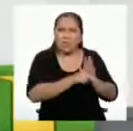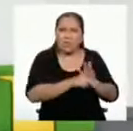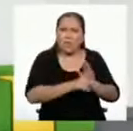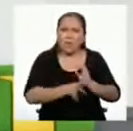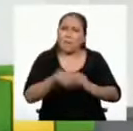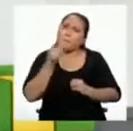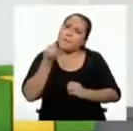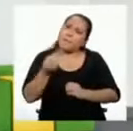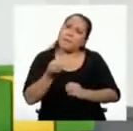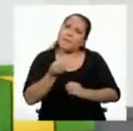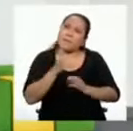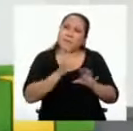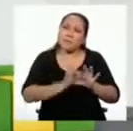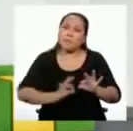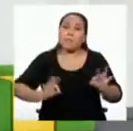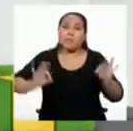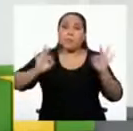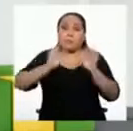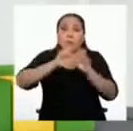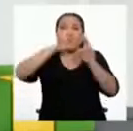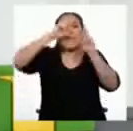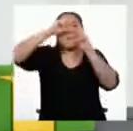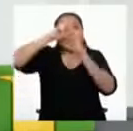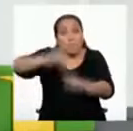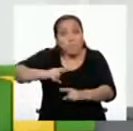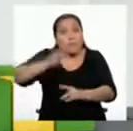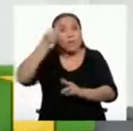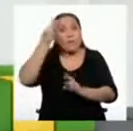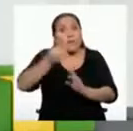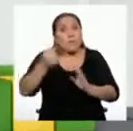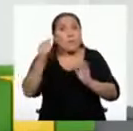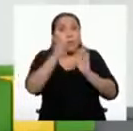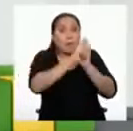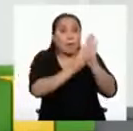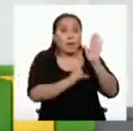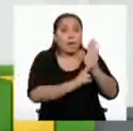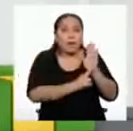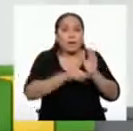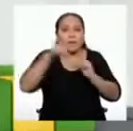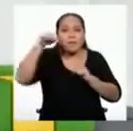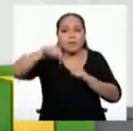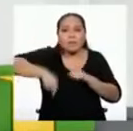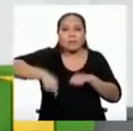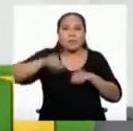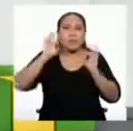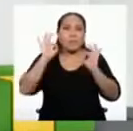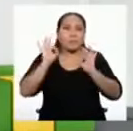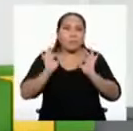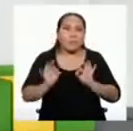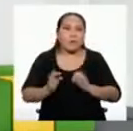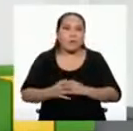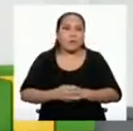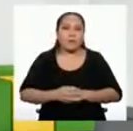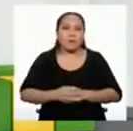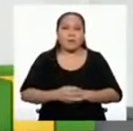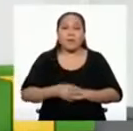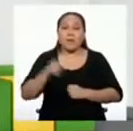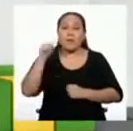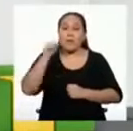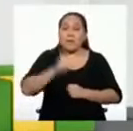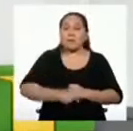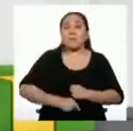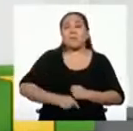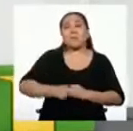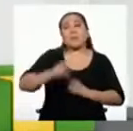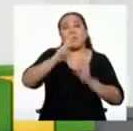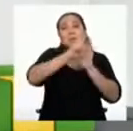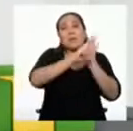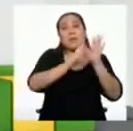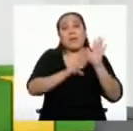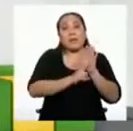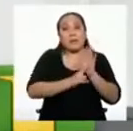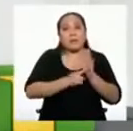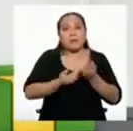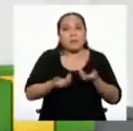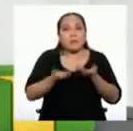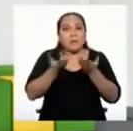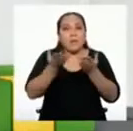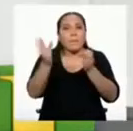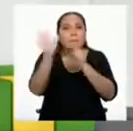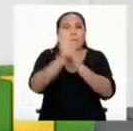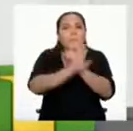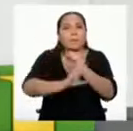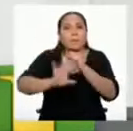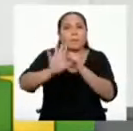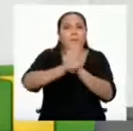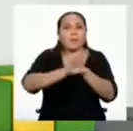importante seguirlas en situaciones así? Recuerda que esta es una medida que busca protegernos, pero también apela mucho a